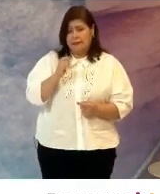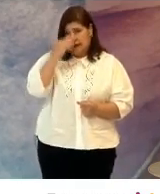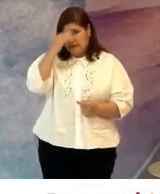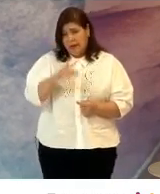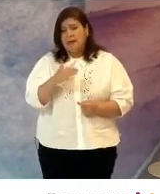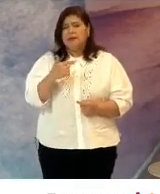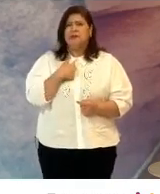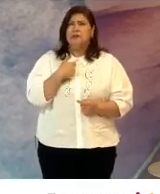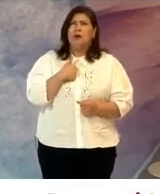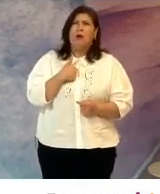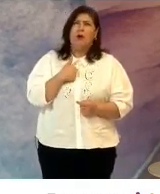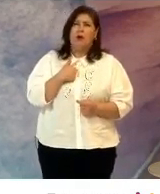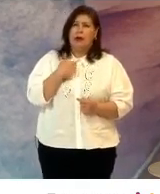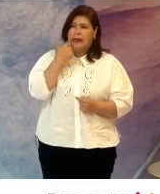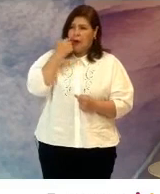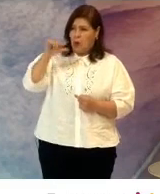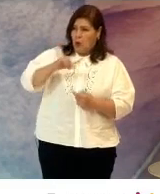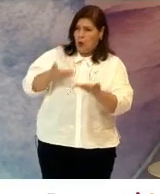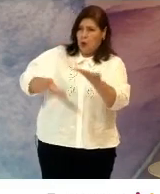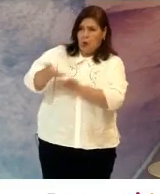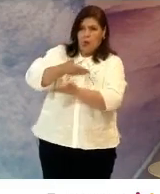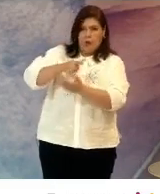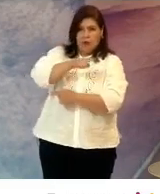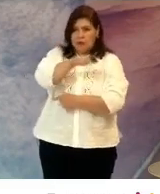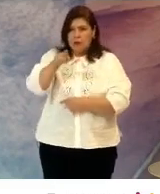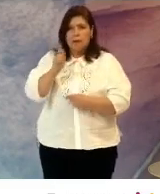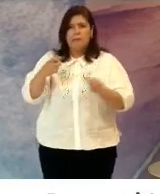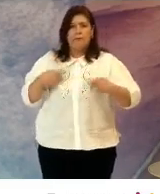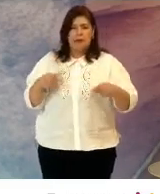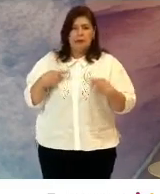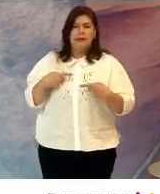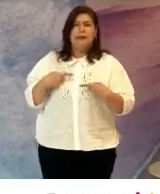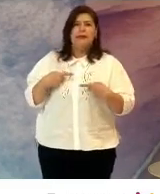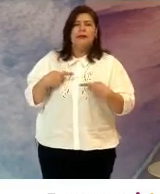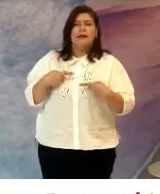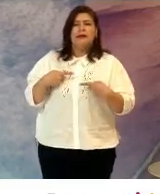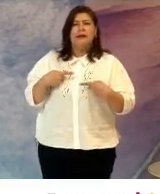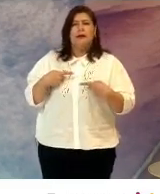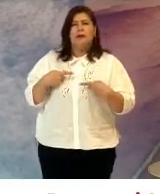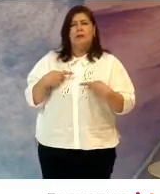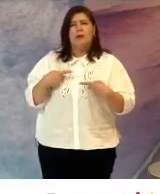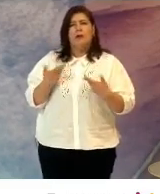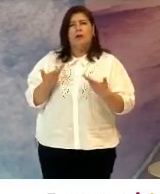Básicamente, lo que yo comparto con ustedes es un poco la esencia de